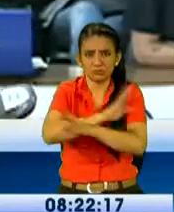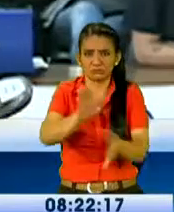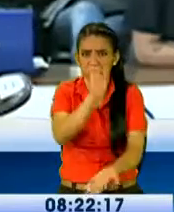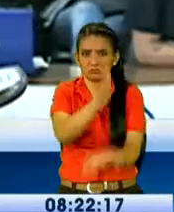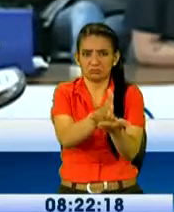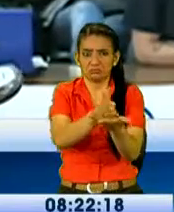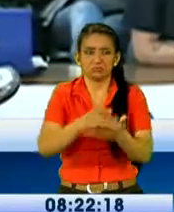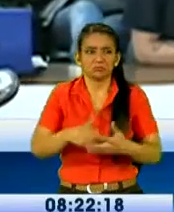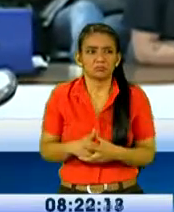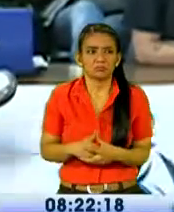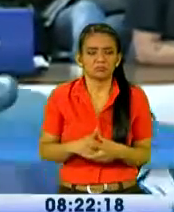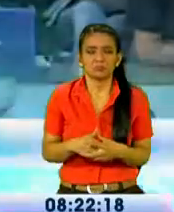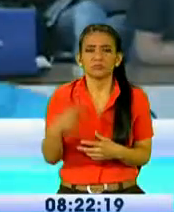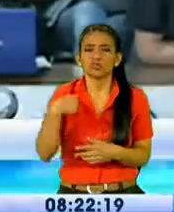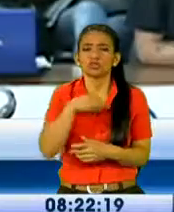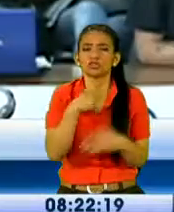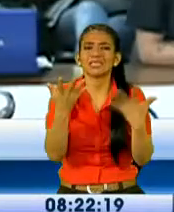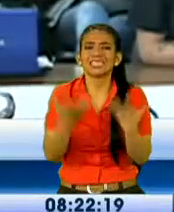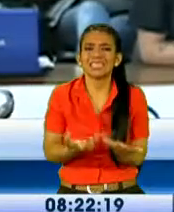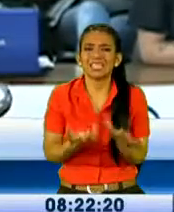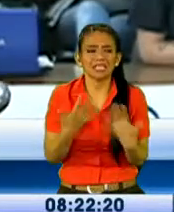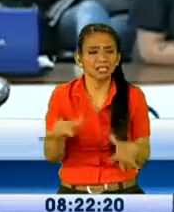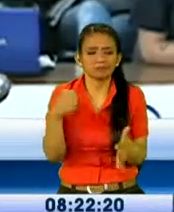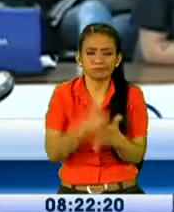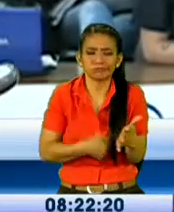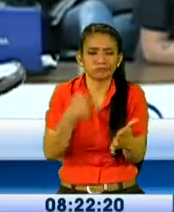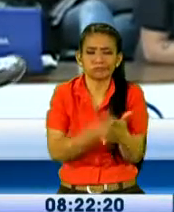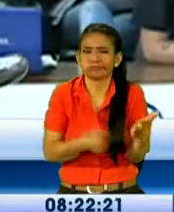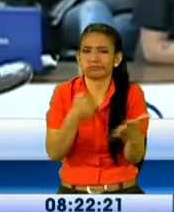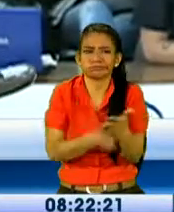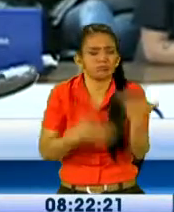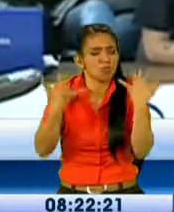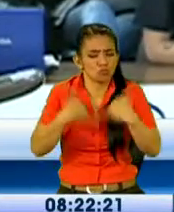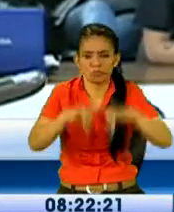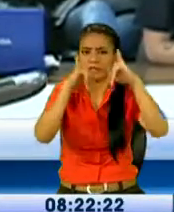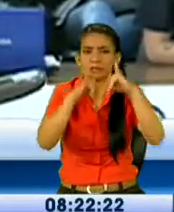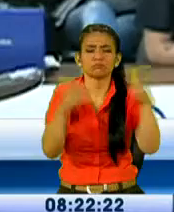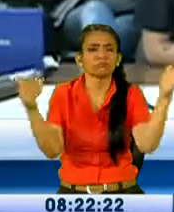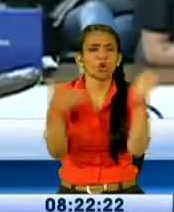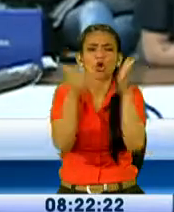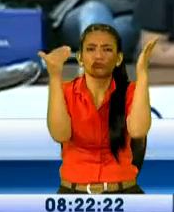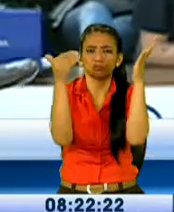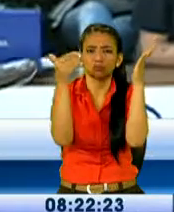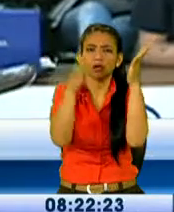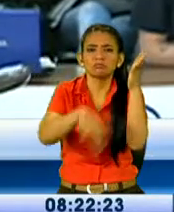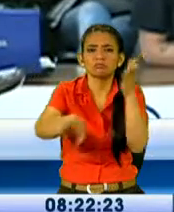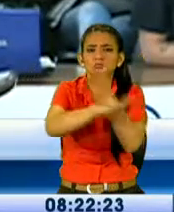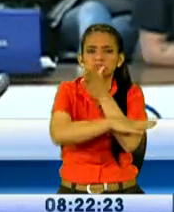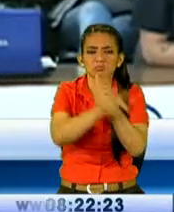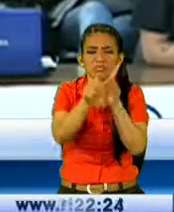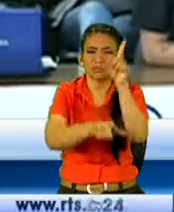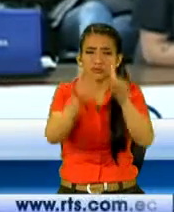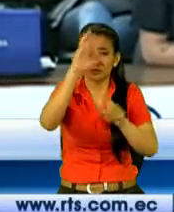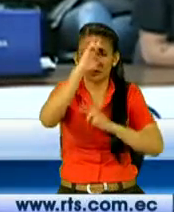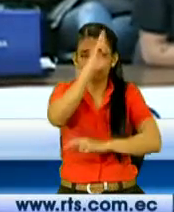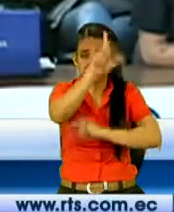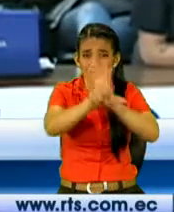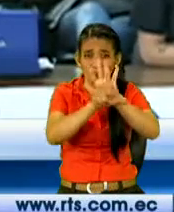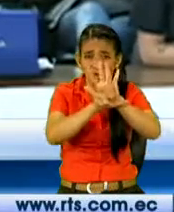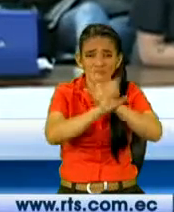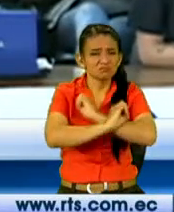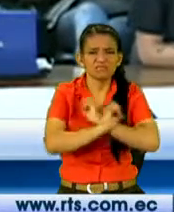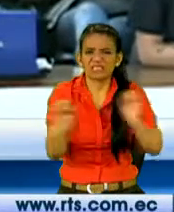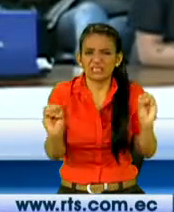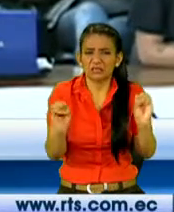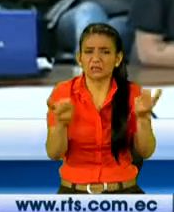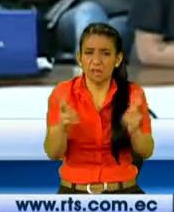Nosotros pretendemos librar una guerra sin cuarteles en contra de esta ilegitimidad y de este